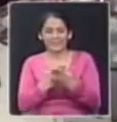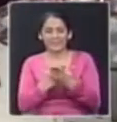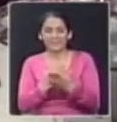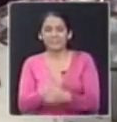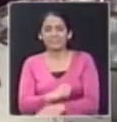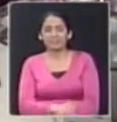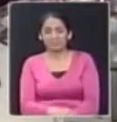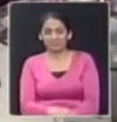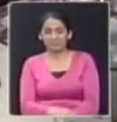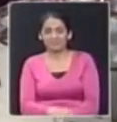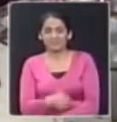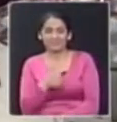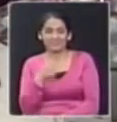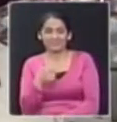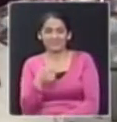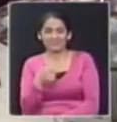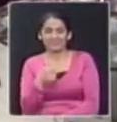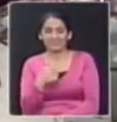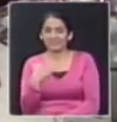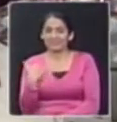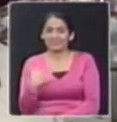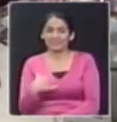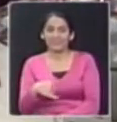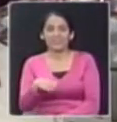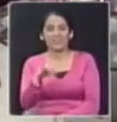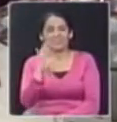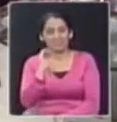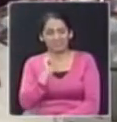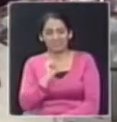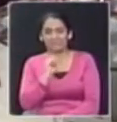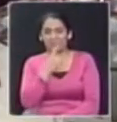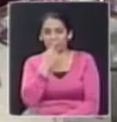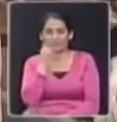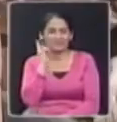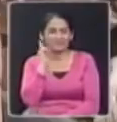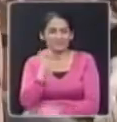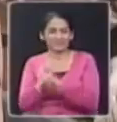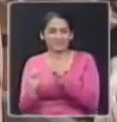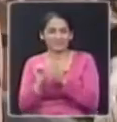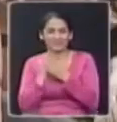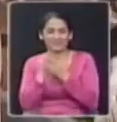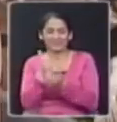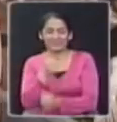esta iniciativa que, bueno, ya vemos que es a largo plazo y que va a beneficiar a tantos niños. Que